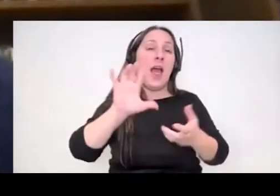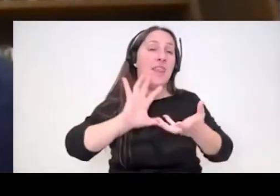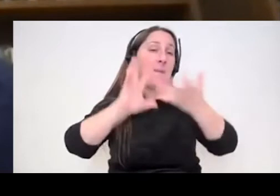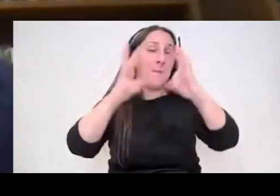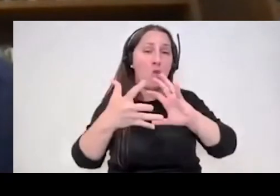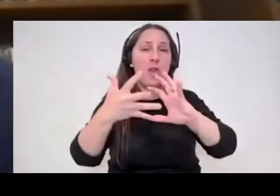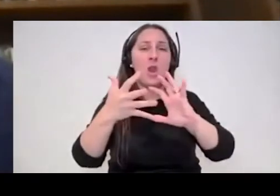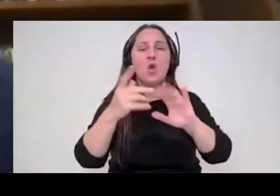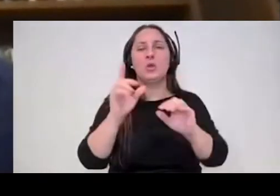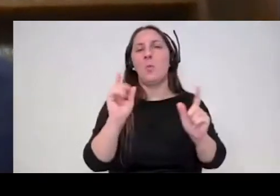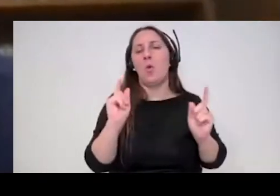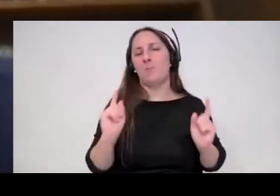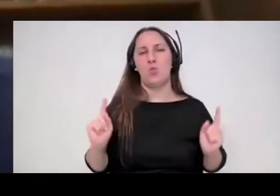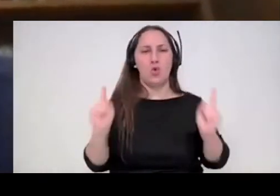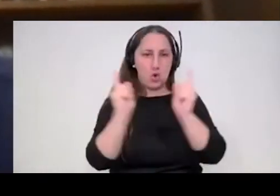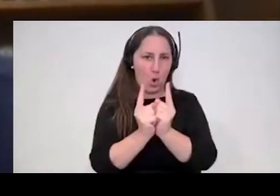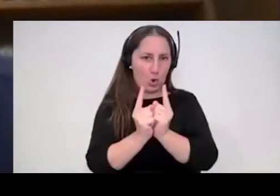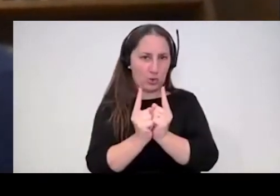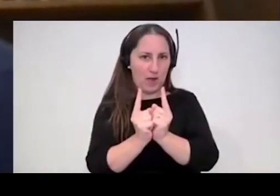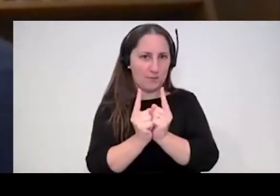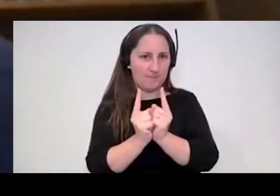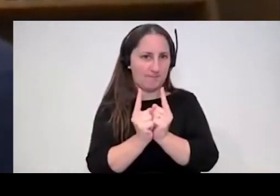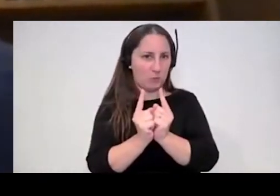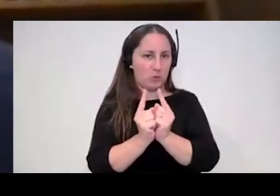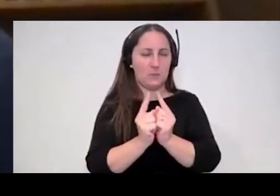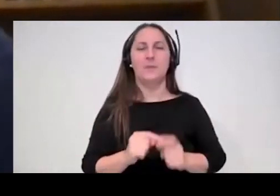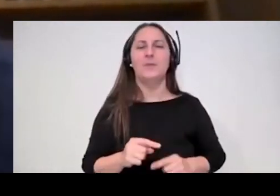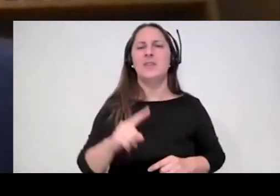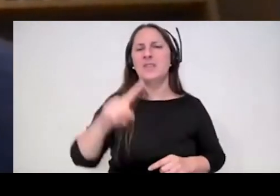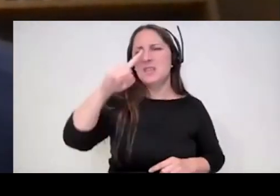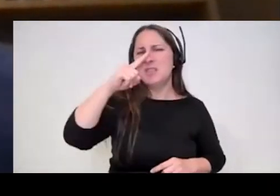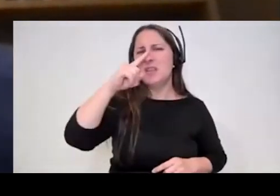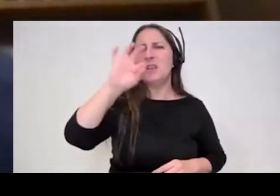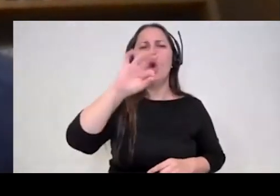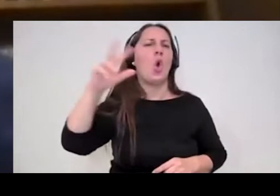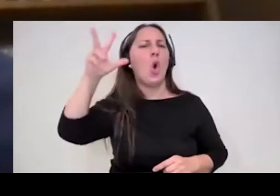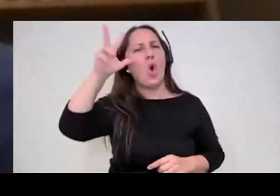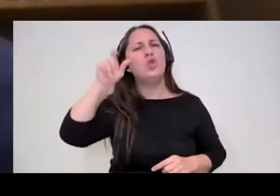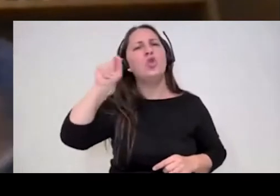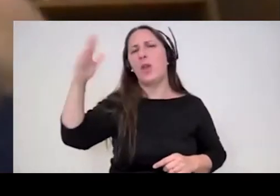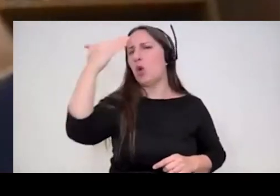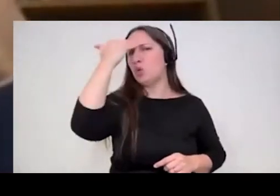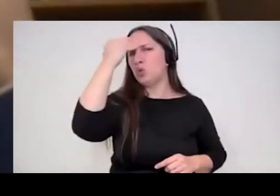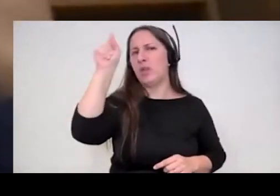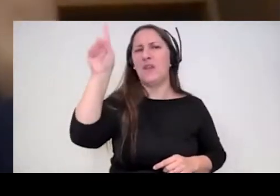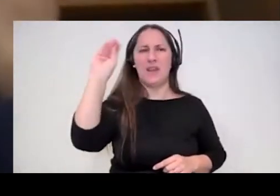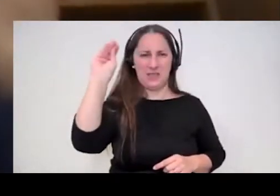Es por el 7 u 8 de la Constitución brasilera, artículo 7 u